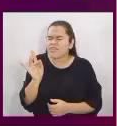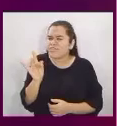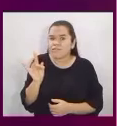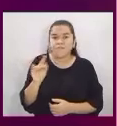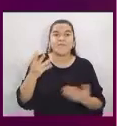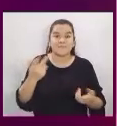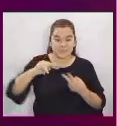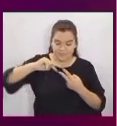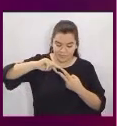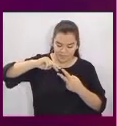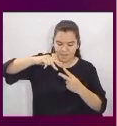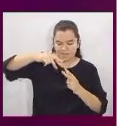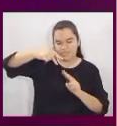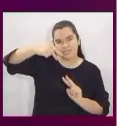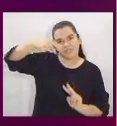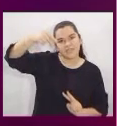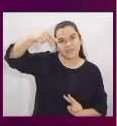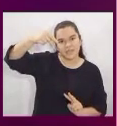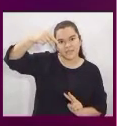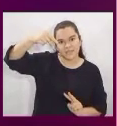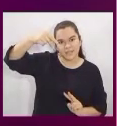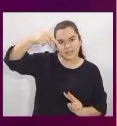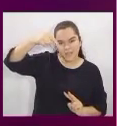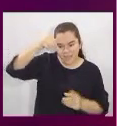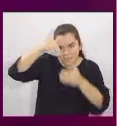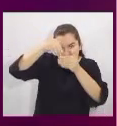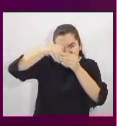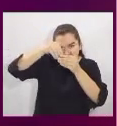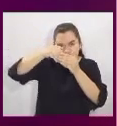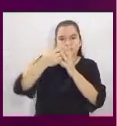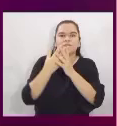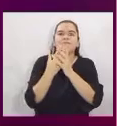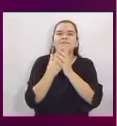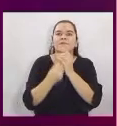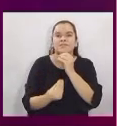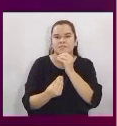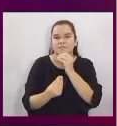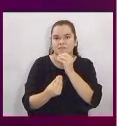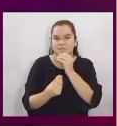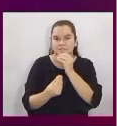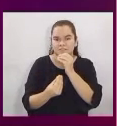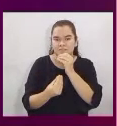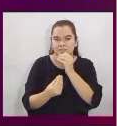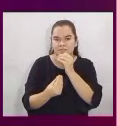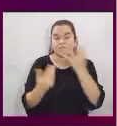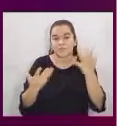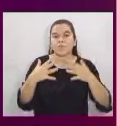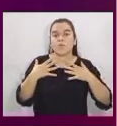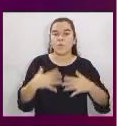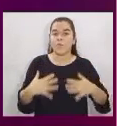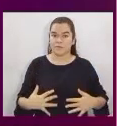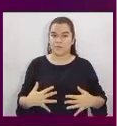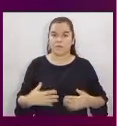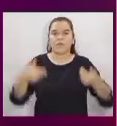a un daño a nivel ADN en alguno de los genes que portan información sobre las